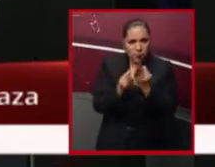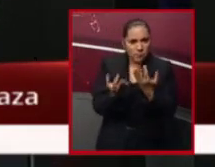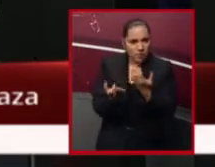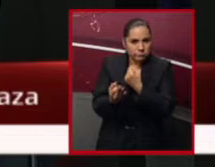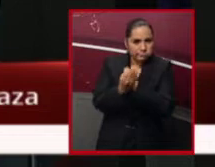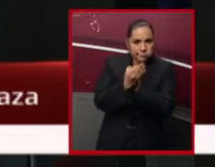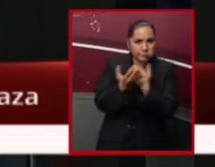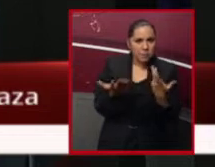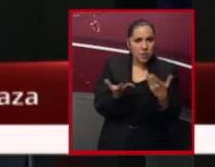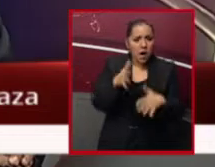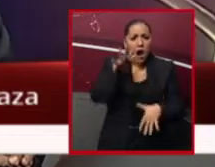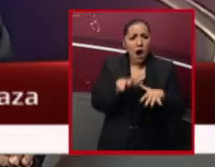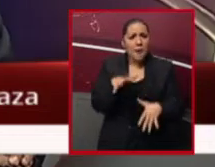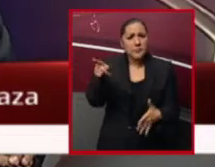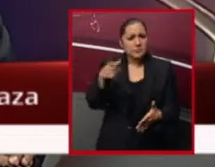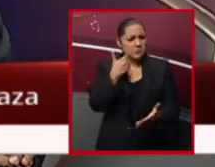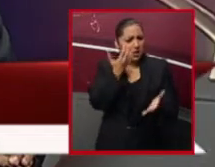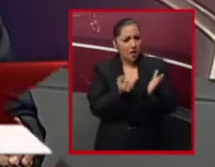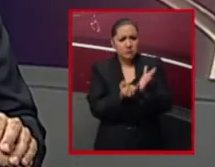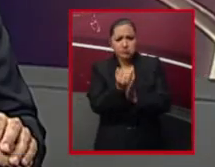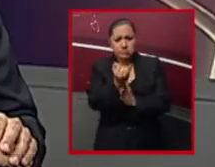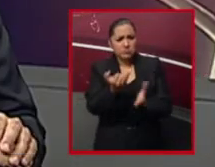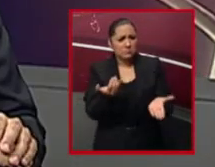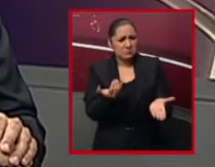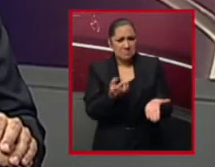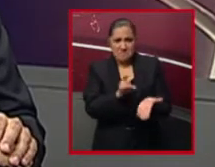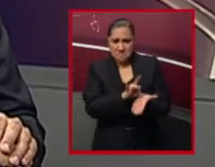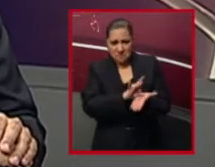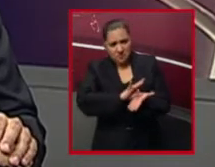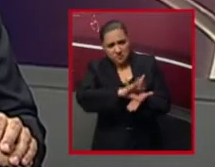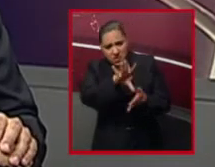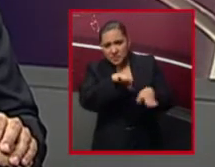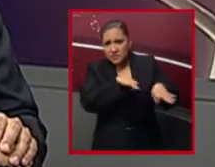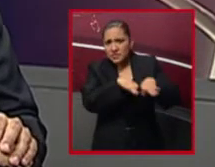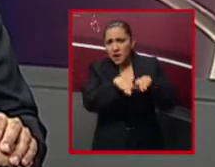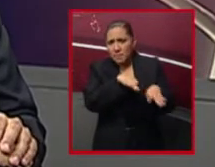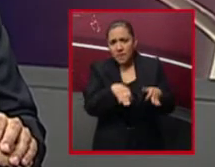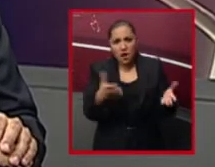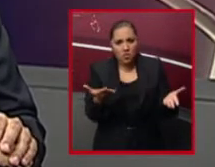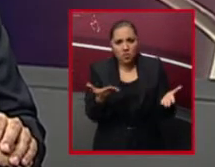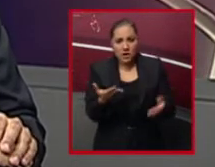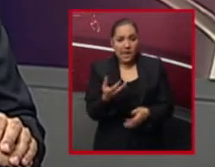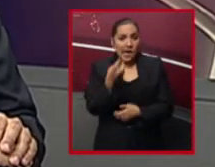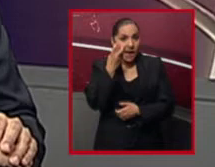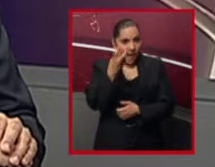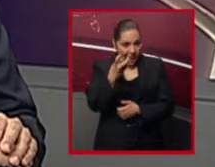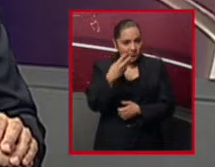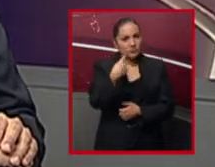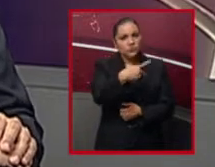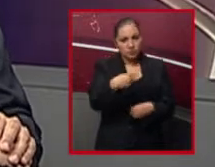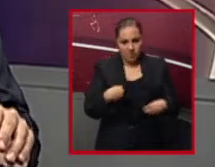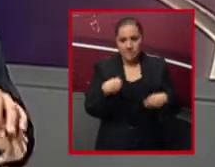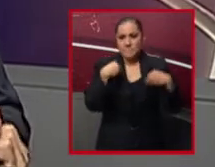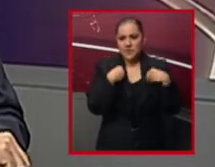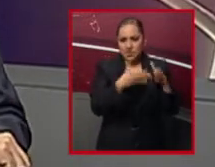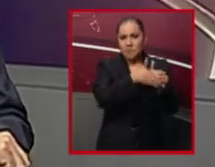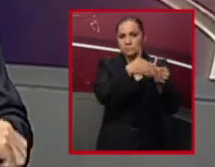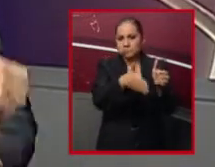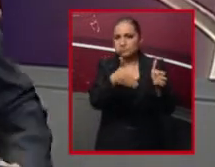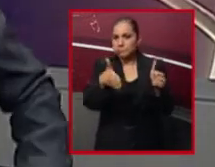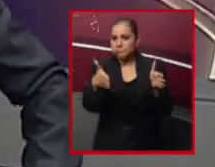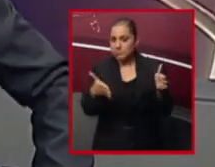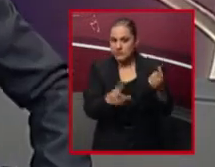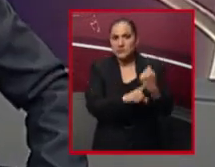sea sin ningún derecho. Eso en lo normal. Pero la circunstancia que estamos viviendo, Daniel,